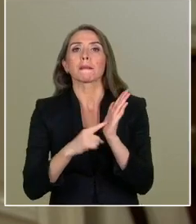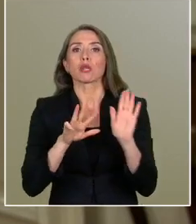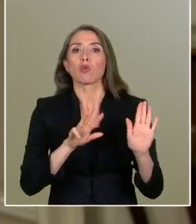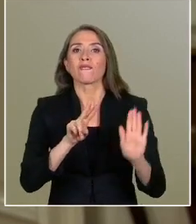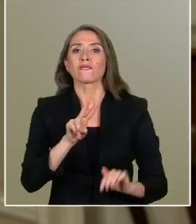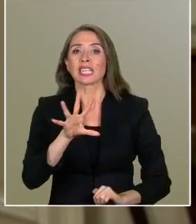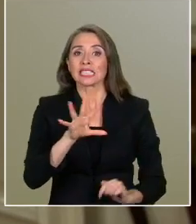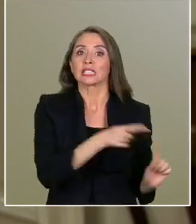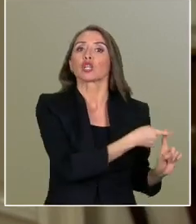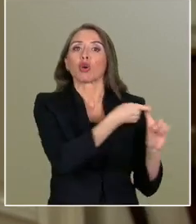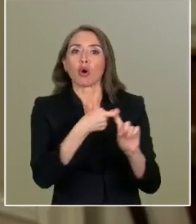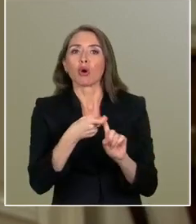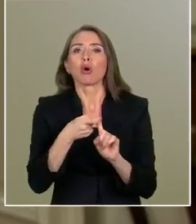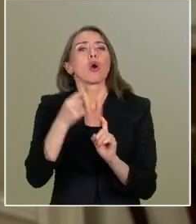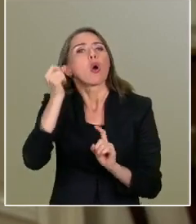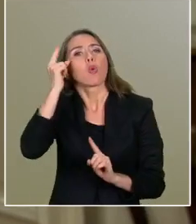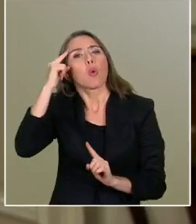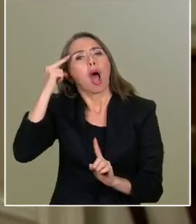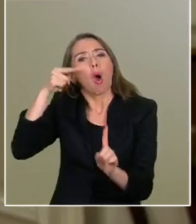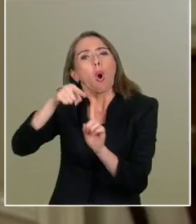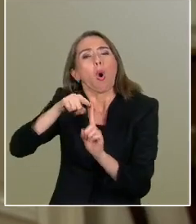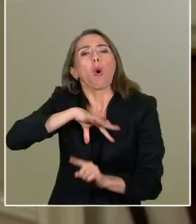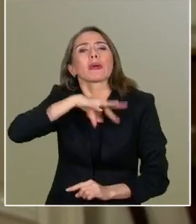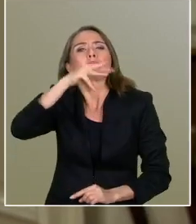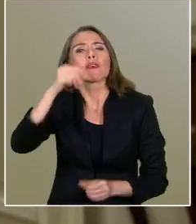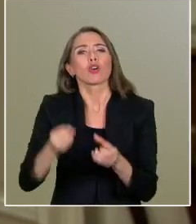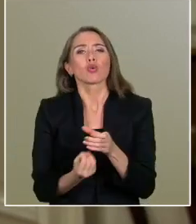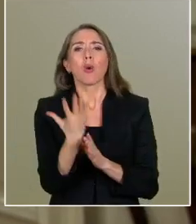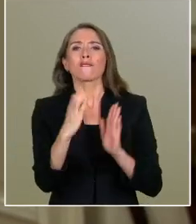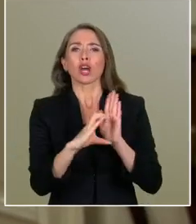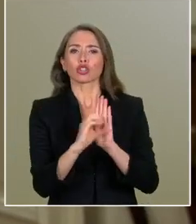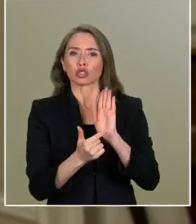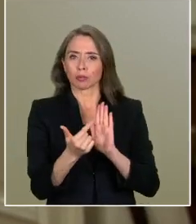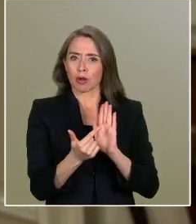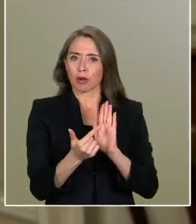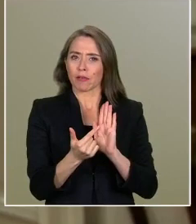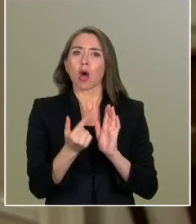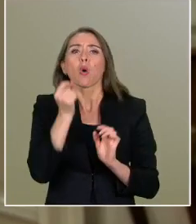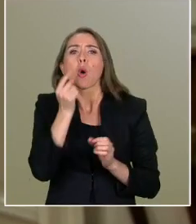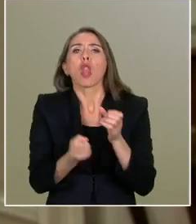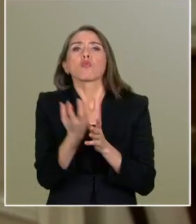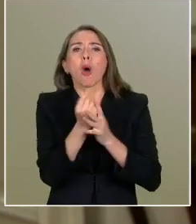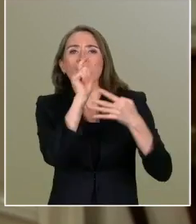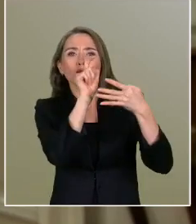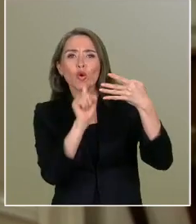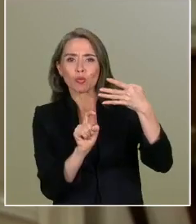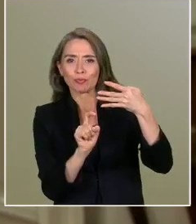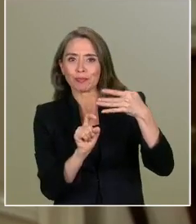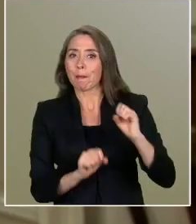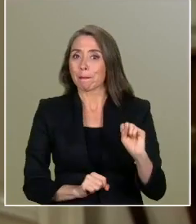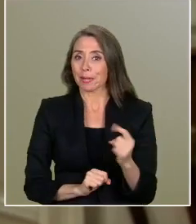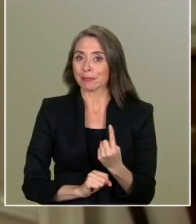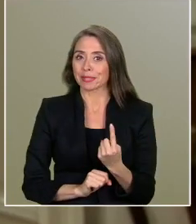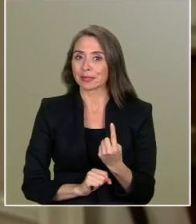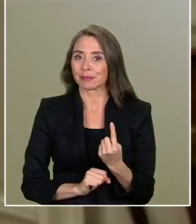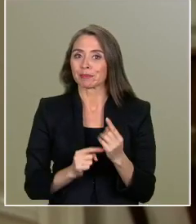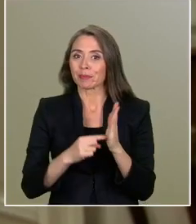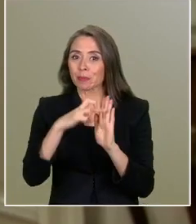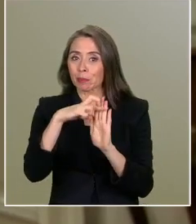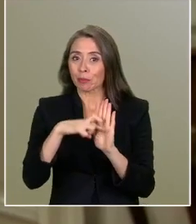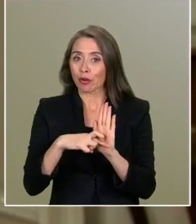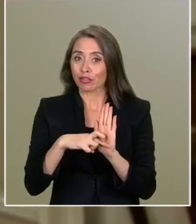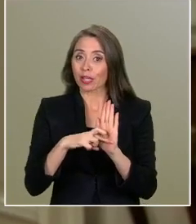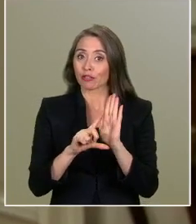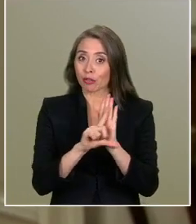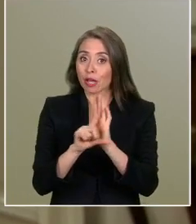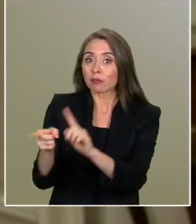cuál es el espíritu que anima la nueva constitución y cuáles son las principales innovaciones en primer lugar este proyecto